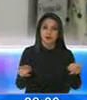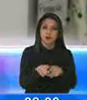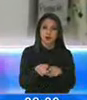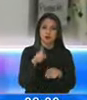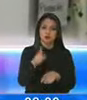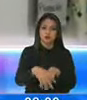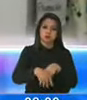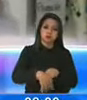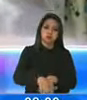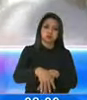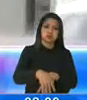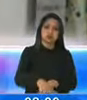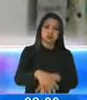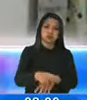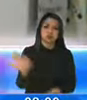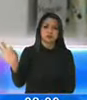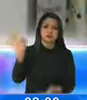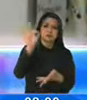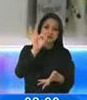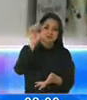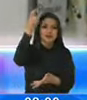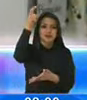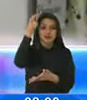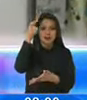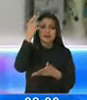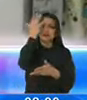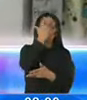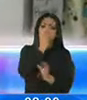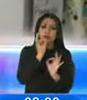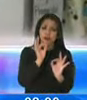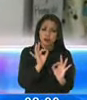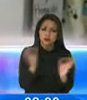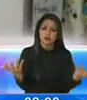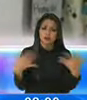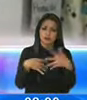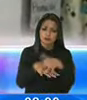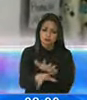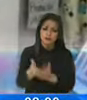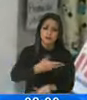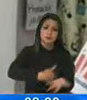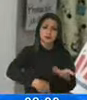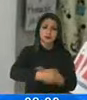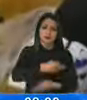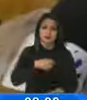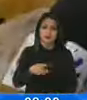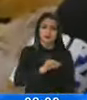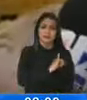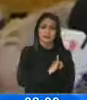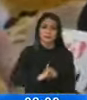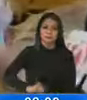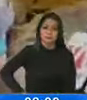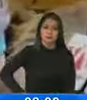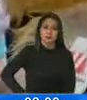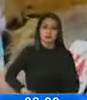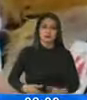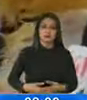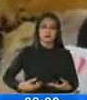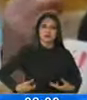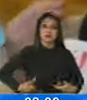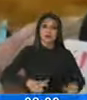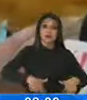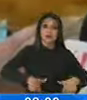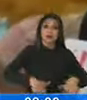sus comparsas, con sus reinas. Y es algo muy, muy bonito que nos deleitan a los ipialeños. Un carnaval que une a Ecuador, a